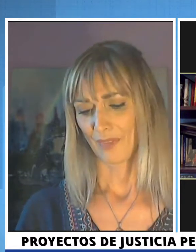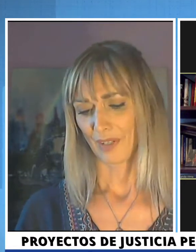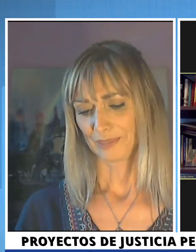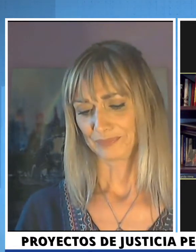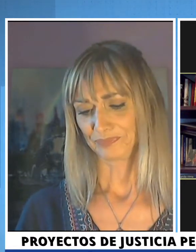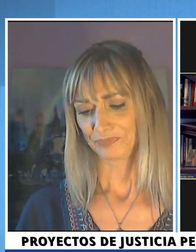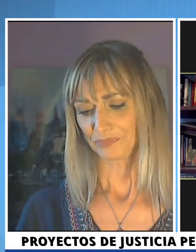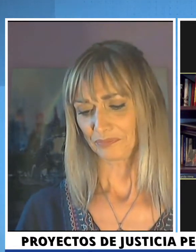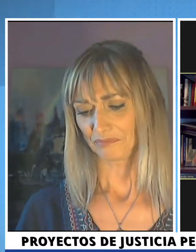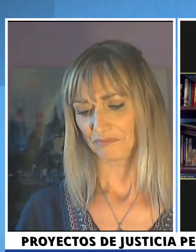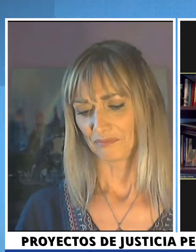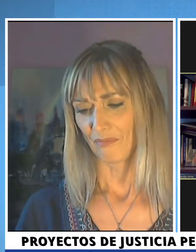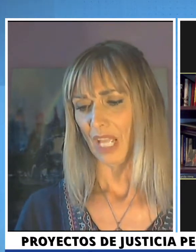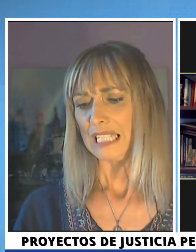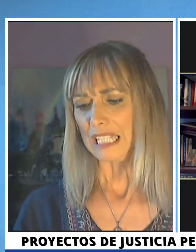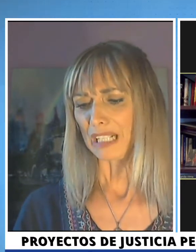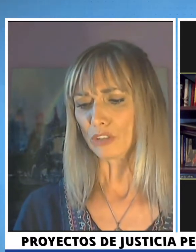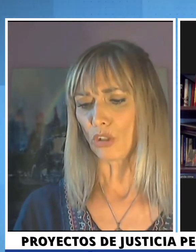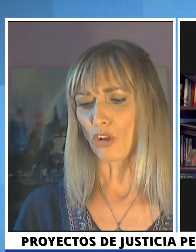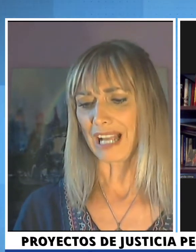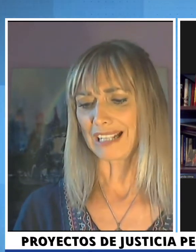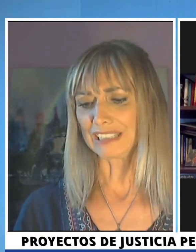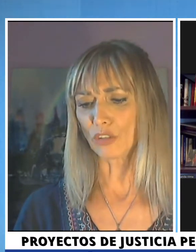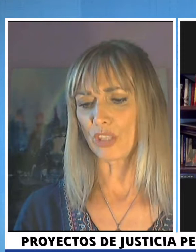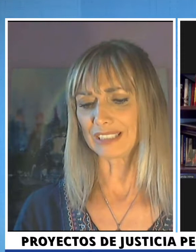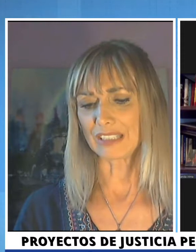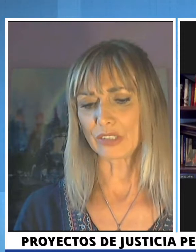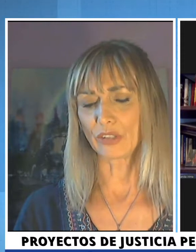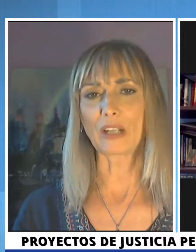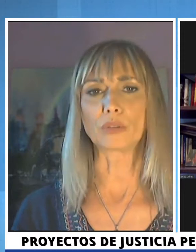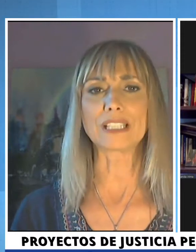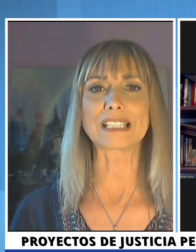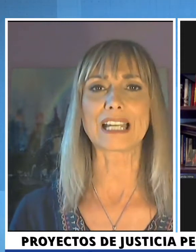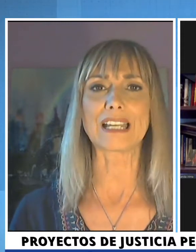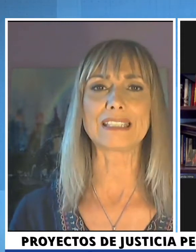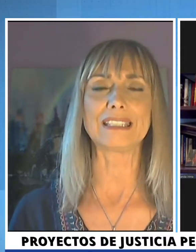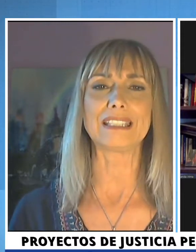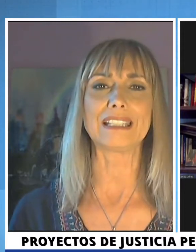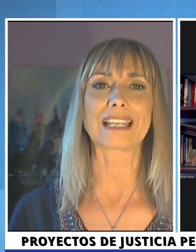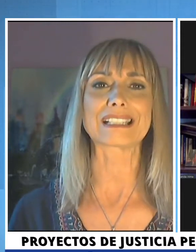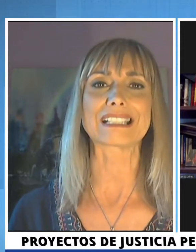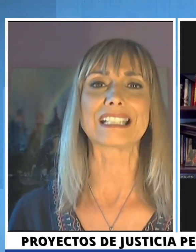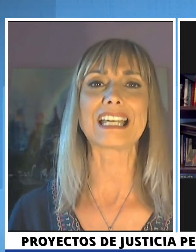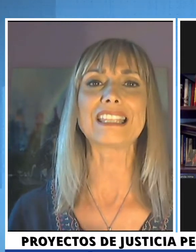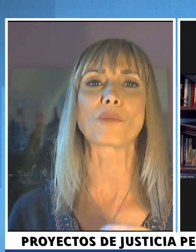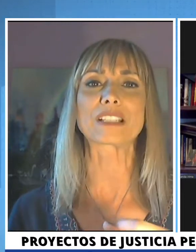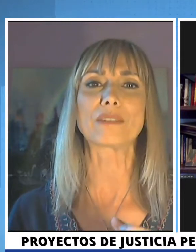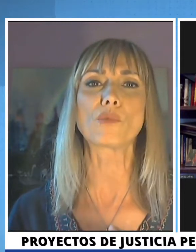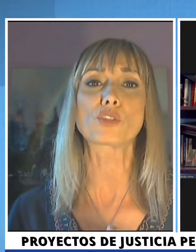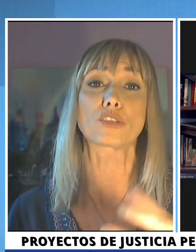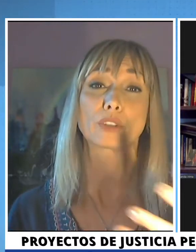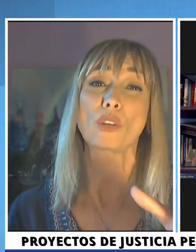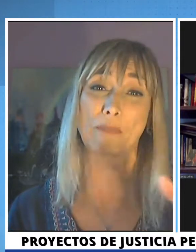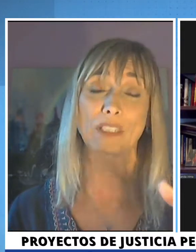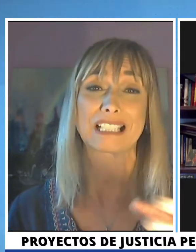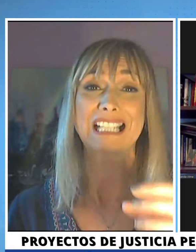que son interesantes. Sí, me encantó lo de los CAG, Centros de Atención a la Justicia, y la necesidad, como decían muchos, sobre